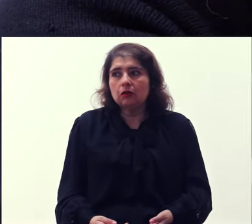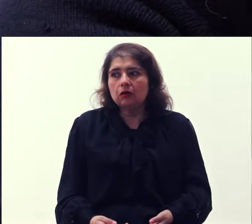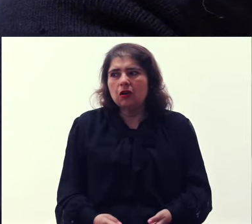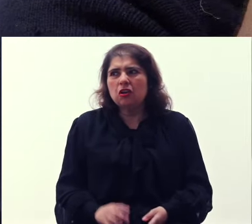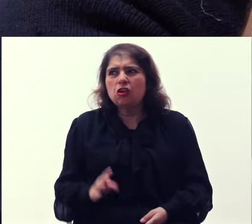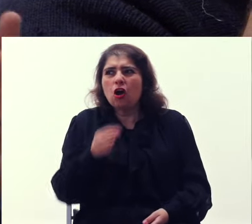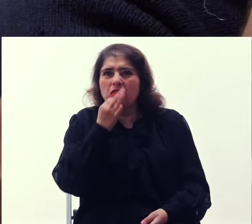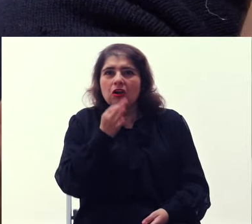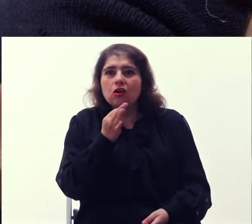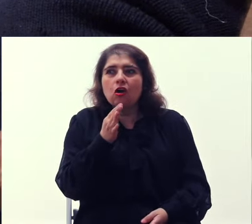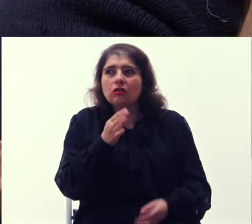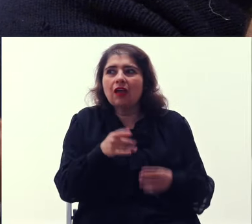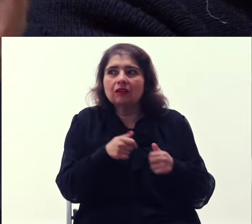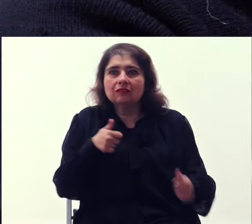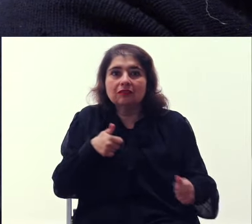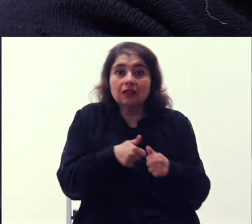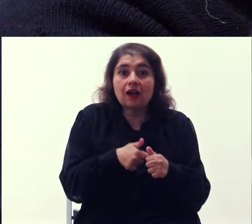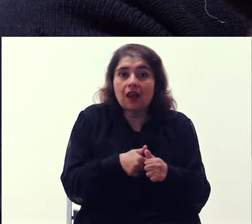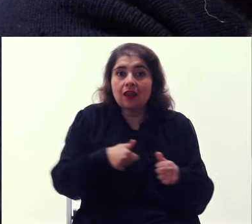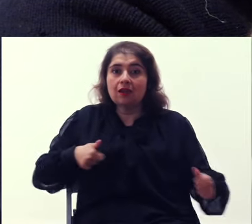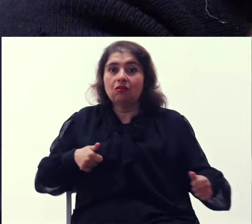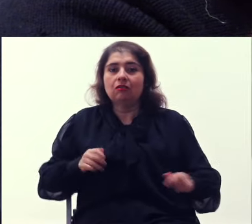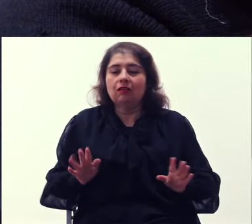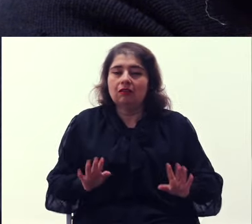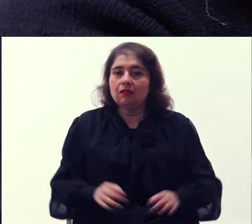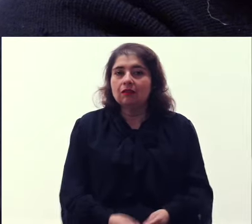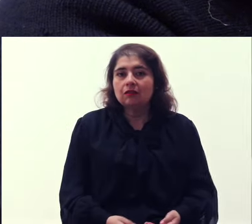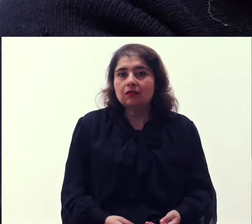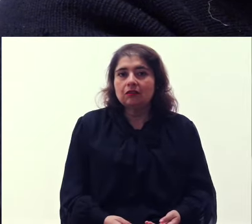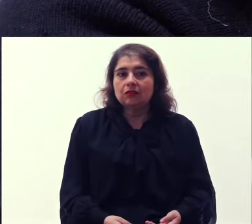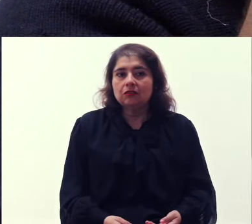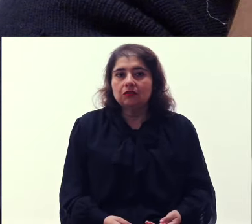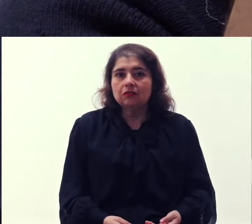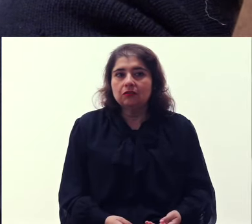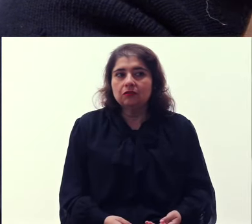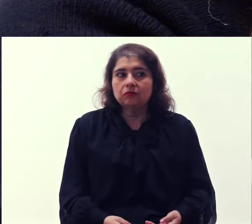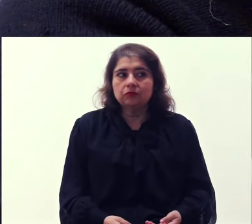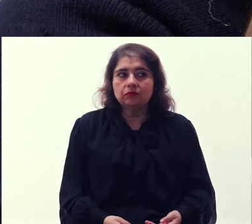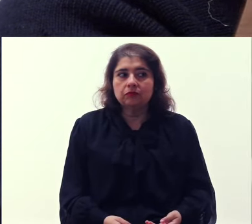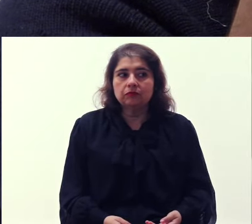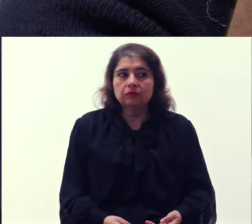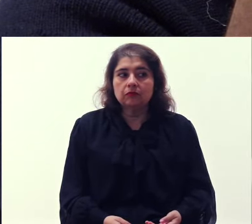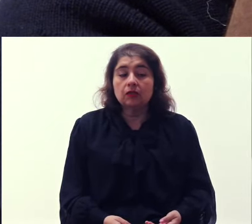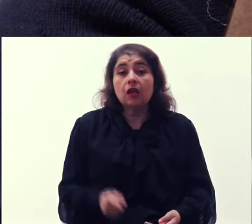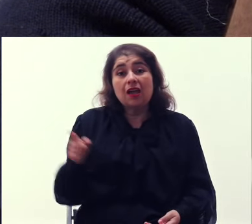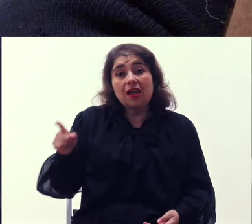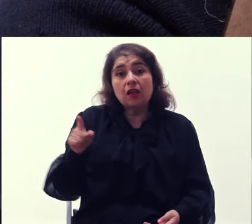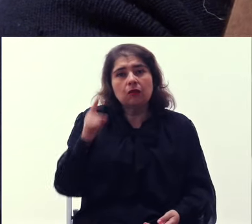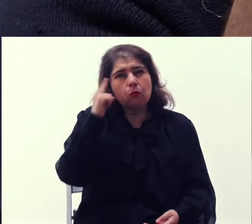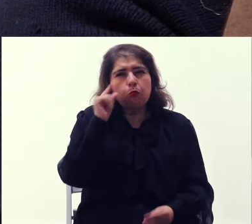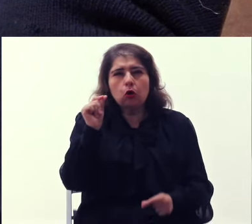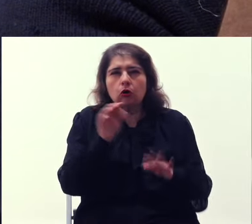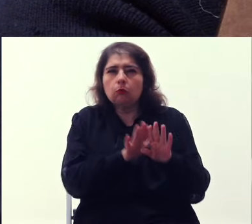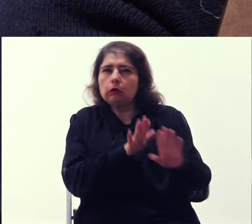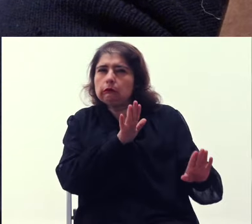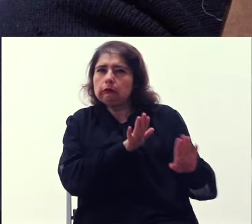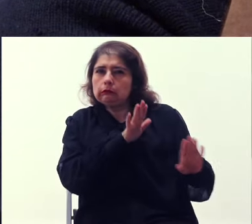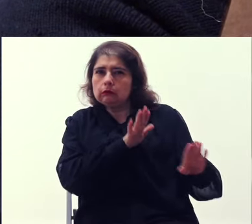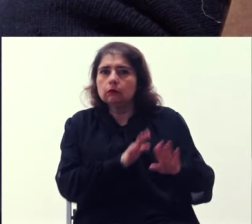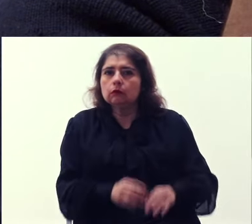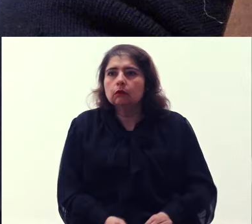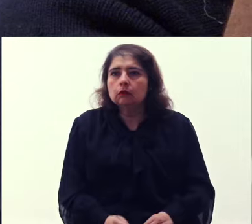un contacto ni tan cerca ni tan lejos, ¿no es cierto? Él había de alguna manera